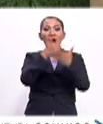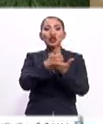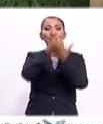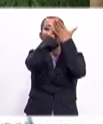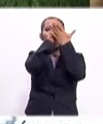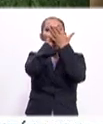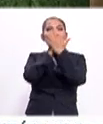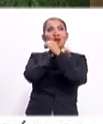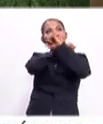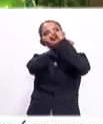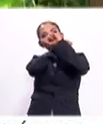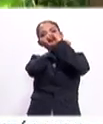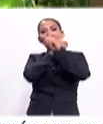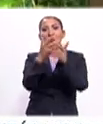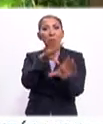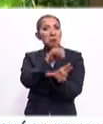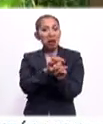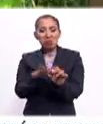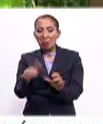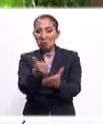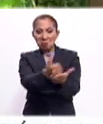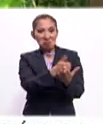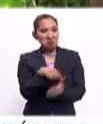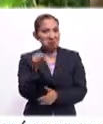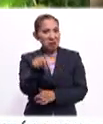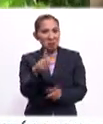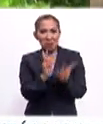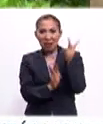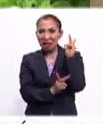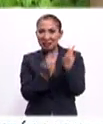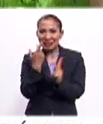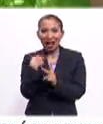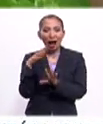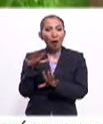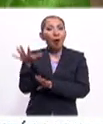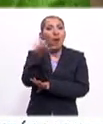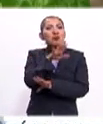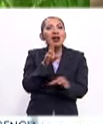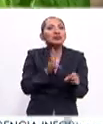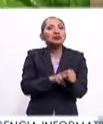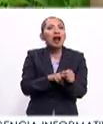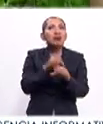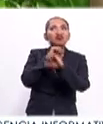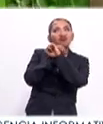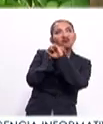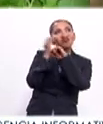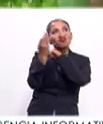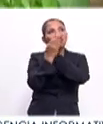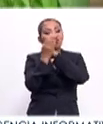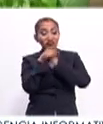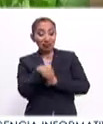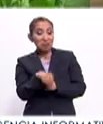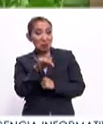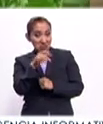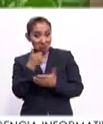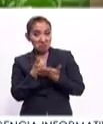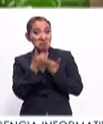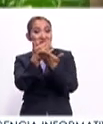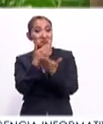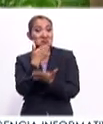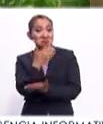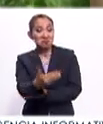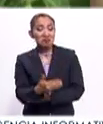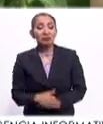Es como un ecosistema muy completo, ¿no? Exactamente, es una imitación de la naturaleza. La milpa es